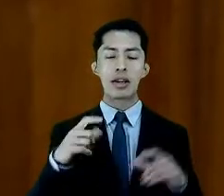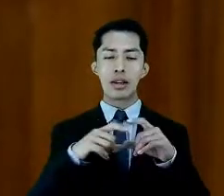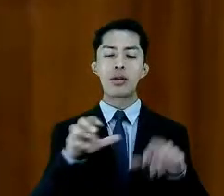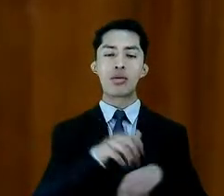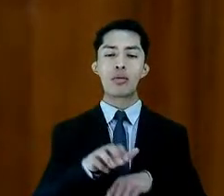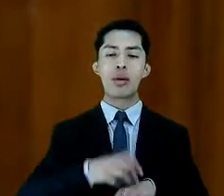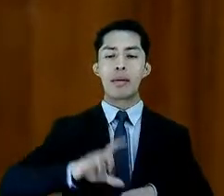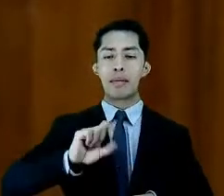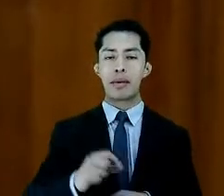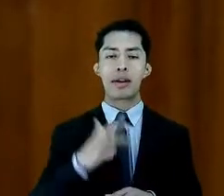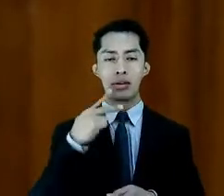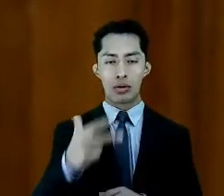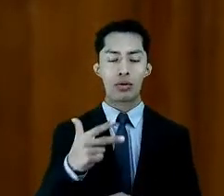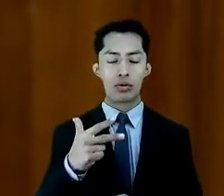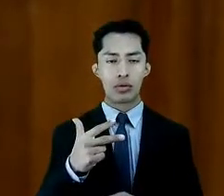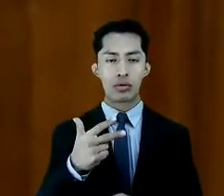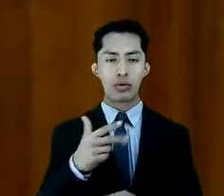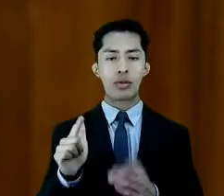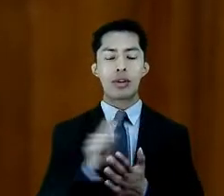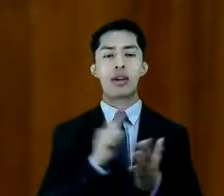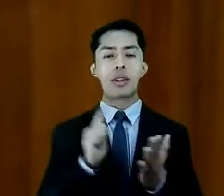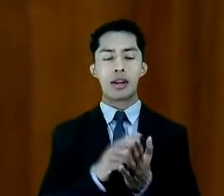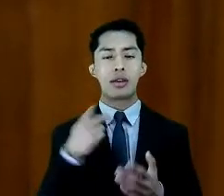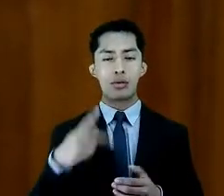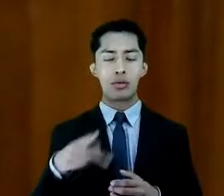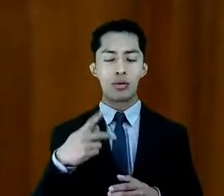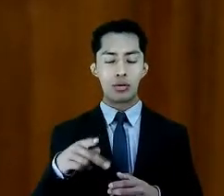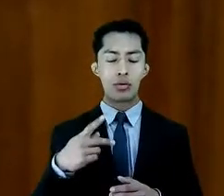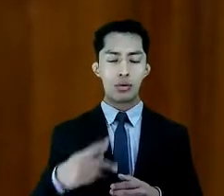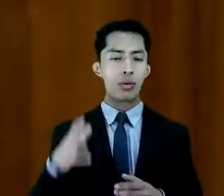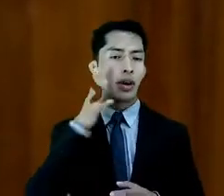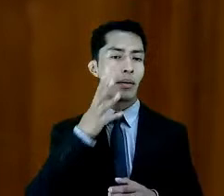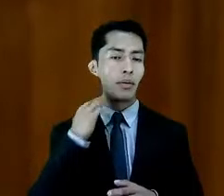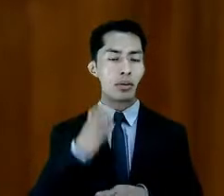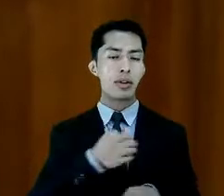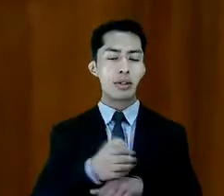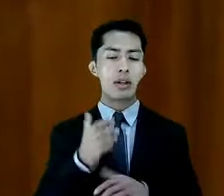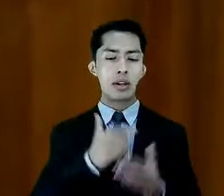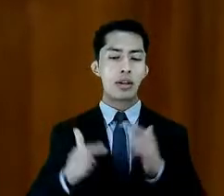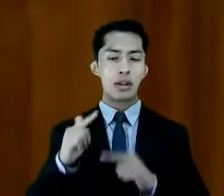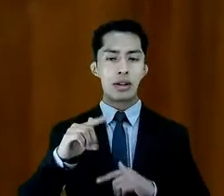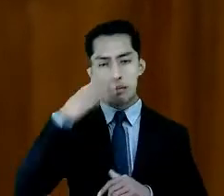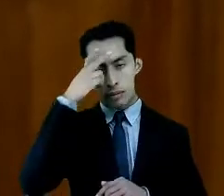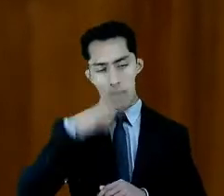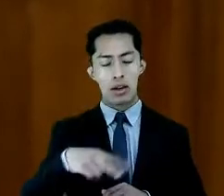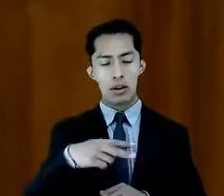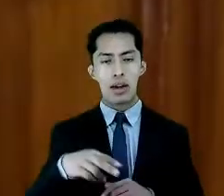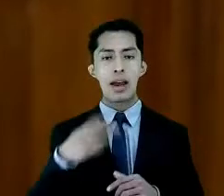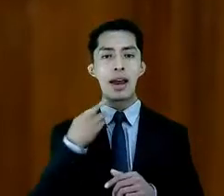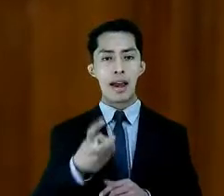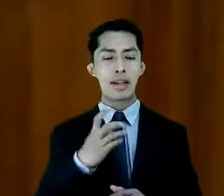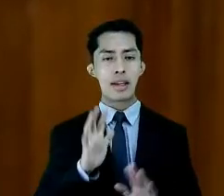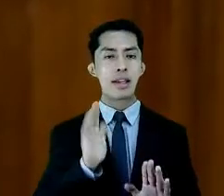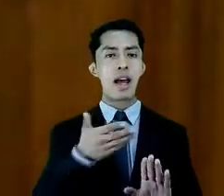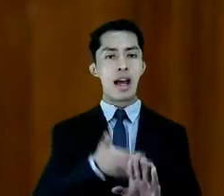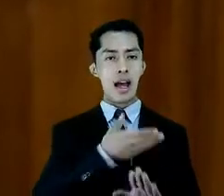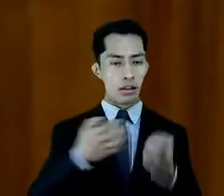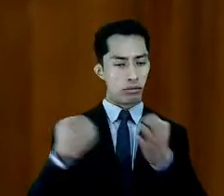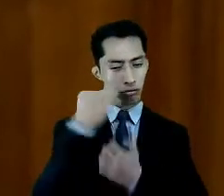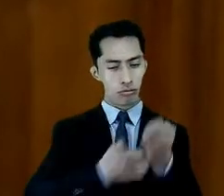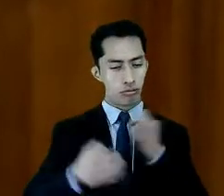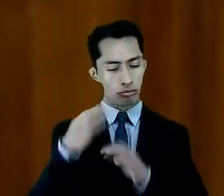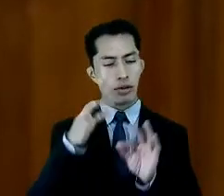fracción 28 de la Ley Orgánica del Poder Legislativo del Estado Libre y Soberano de México. Con base en el estudio